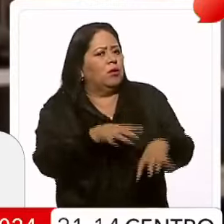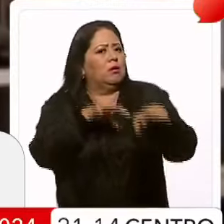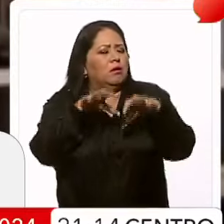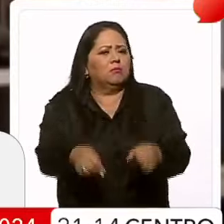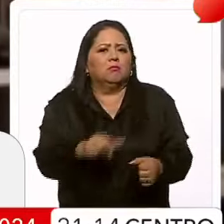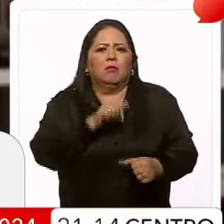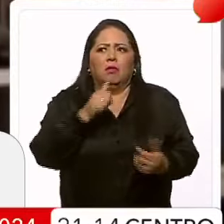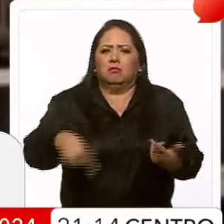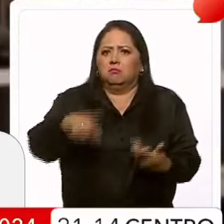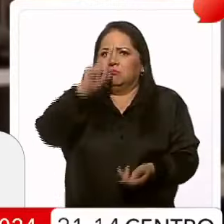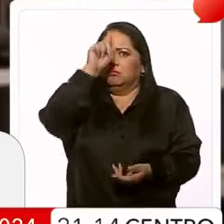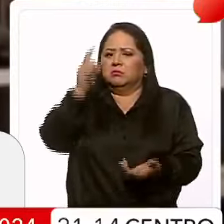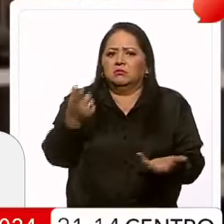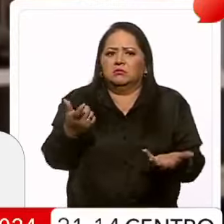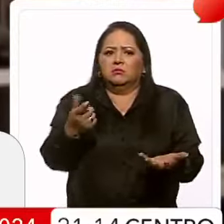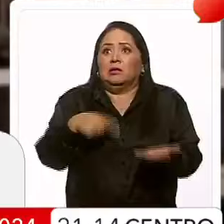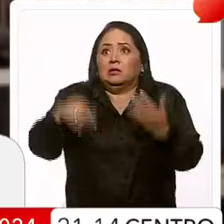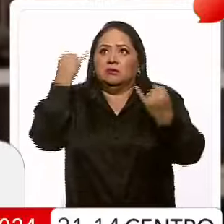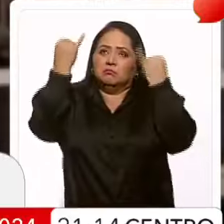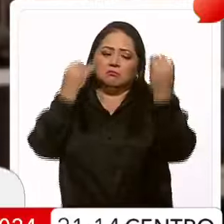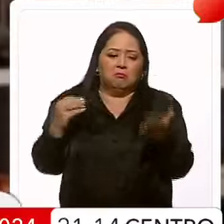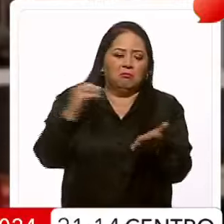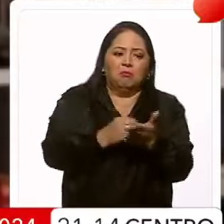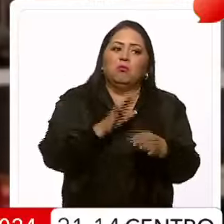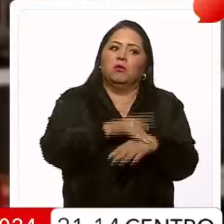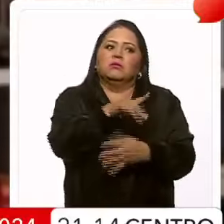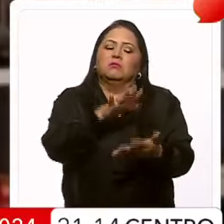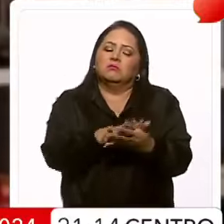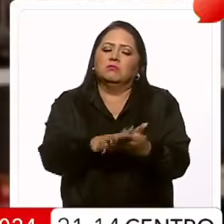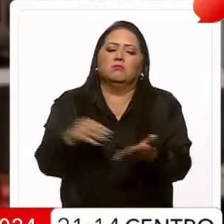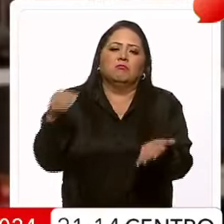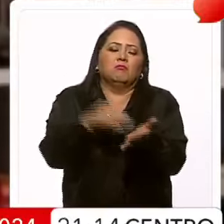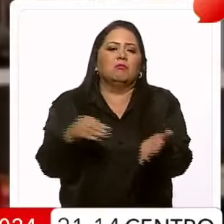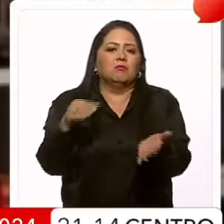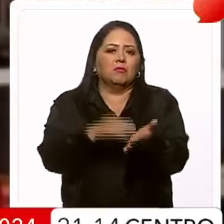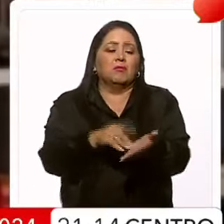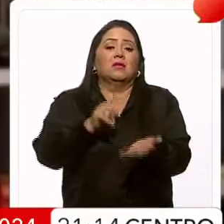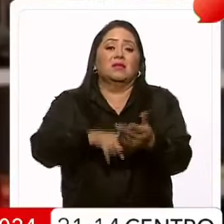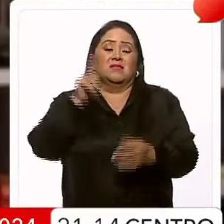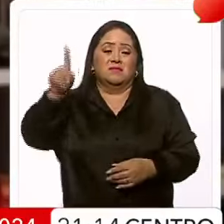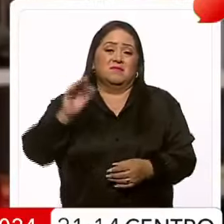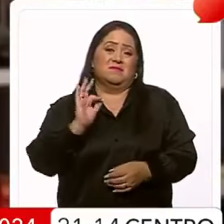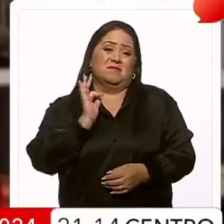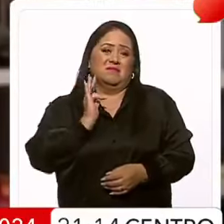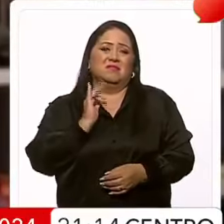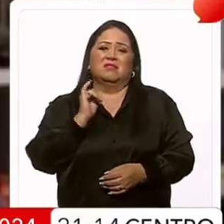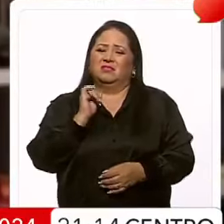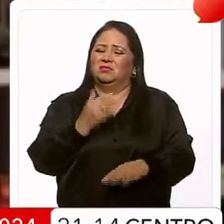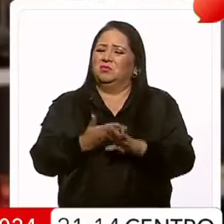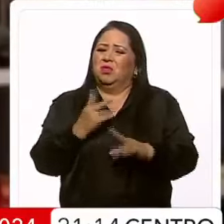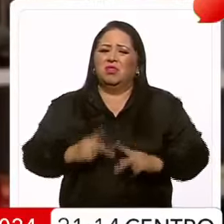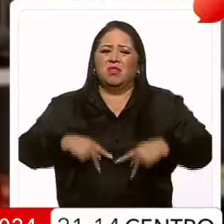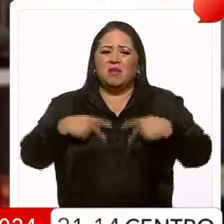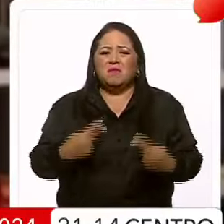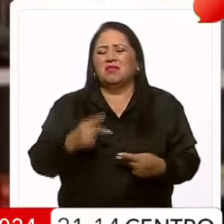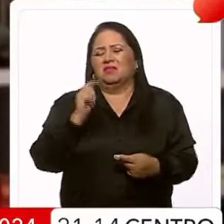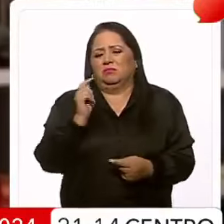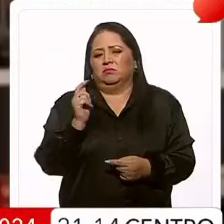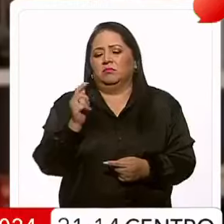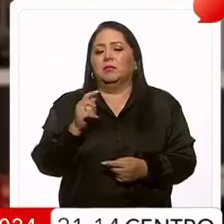entonces hay que andar inventando. La Fiscalía General de la República está muy debilitada en cuanto a